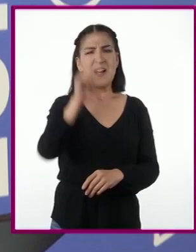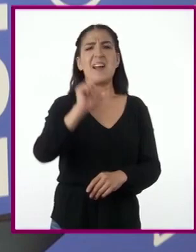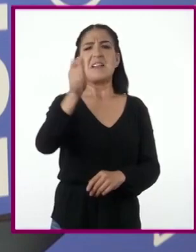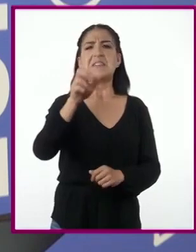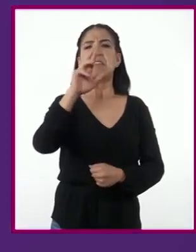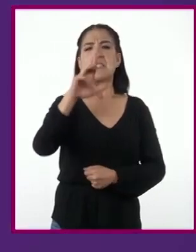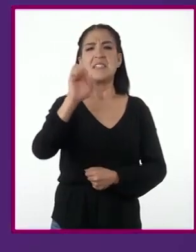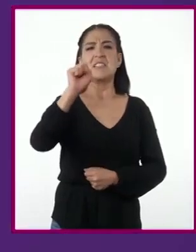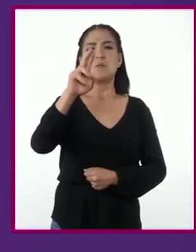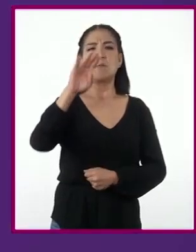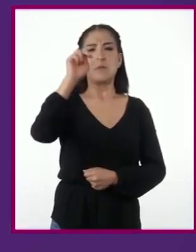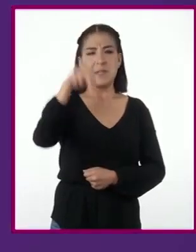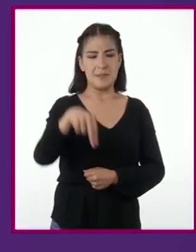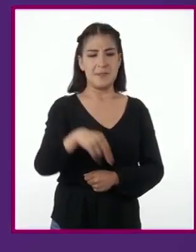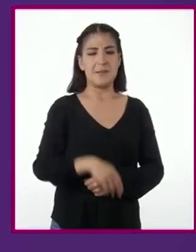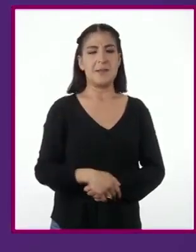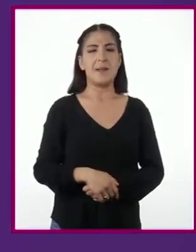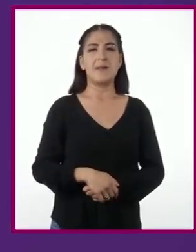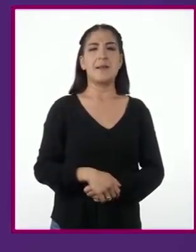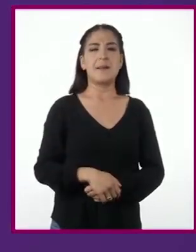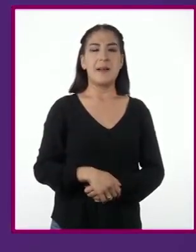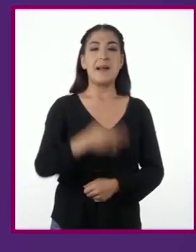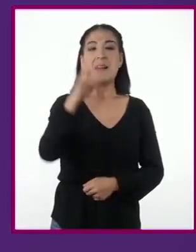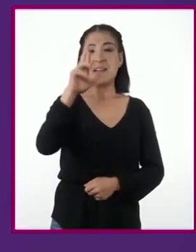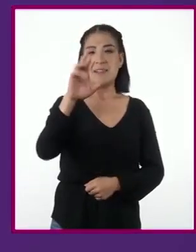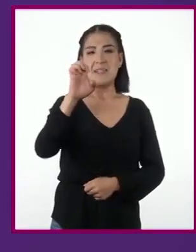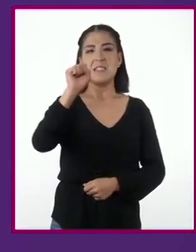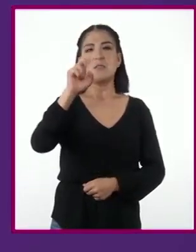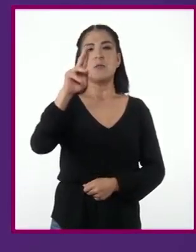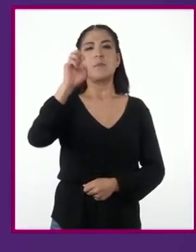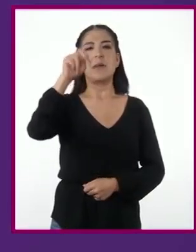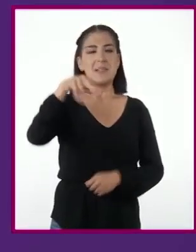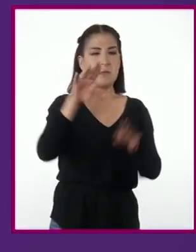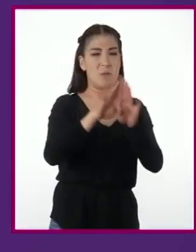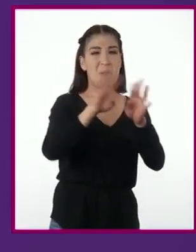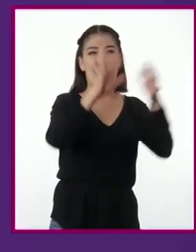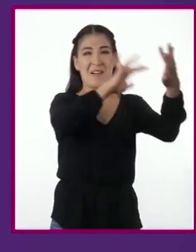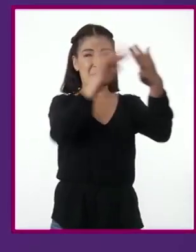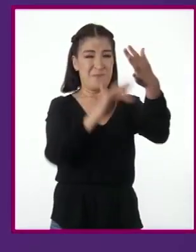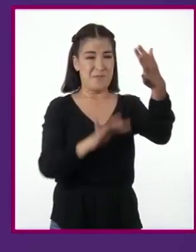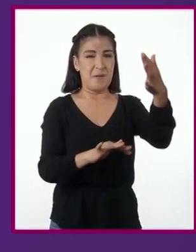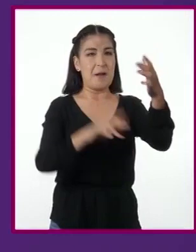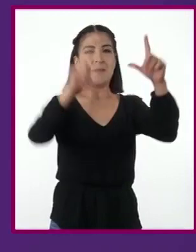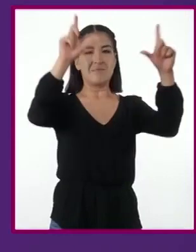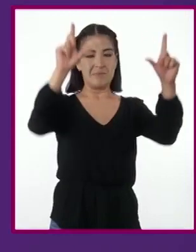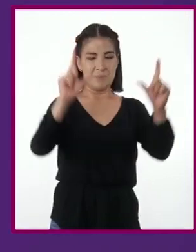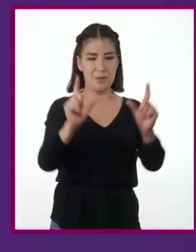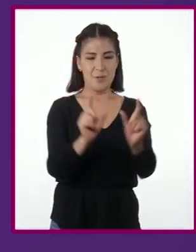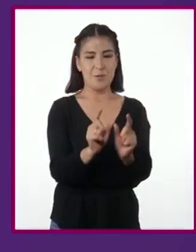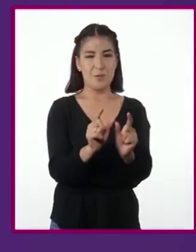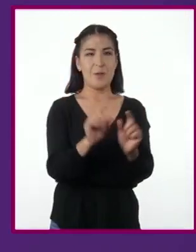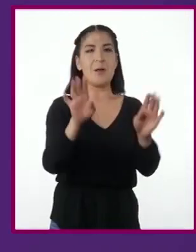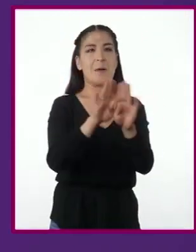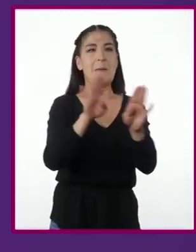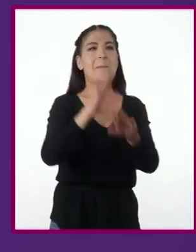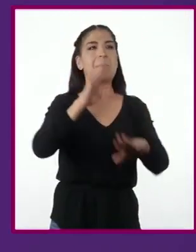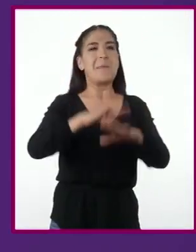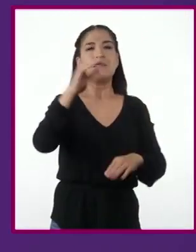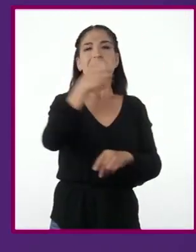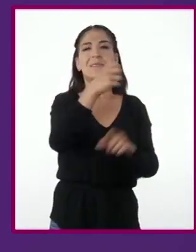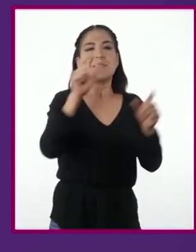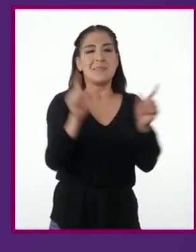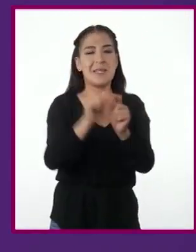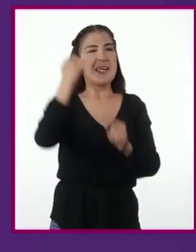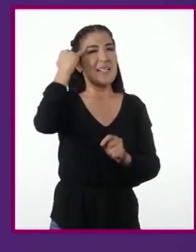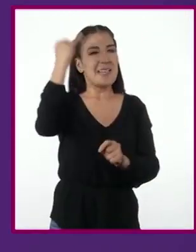resumen? Un resumen es la reducción de un texto. Un resumen sintetiza lo que el autor dice. Registra